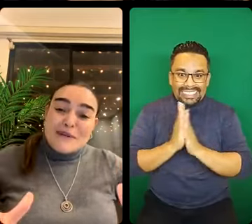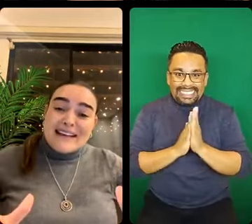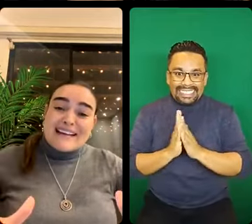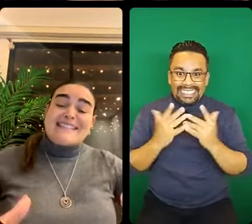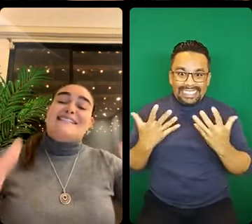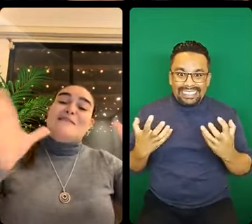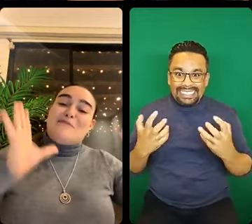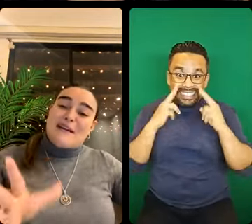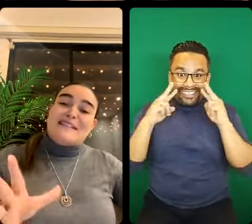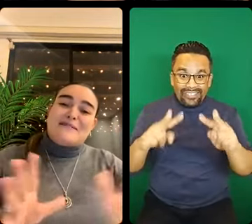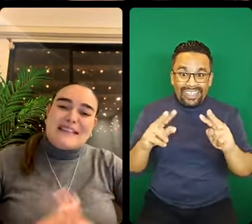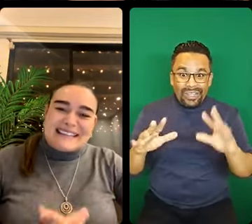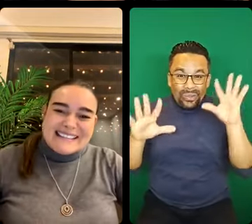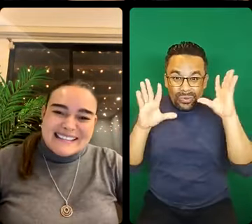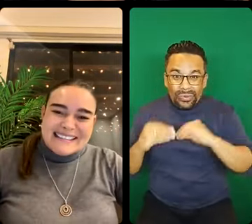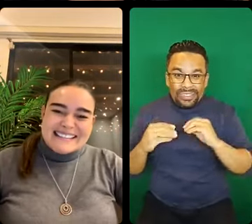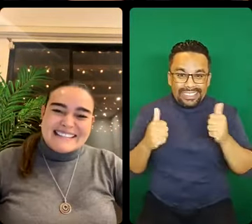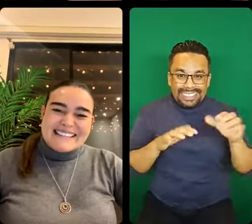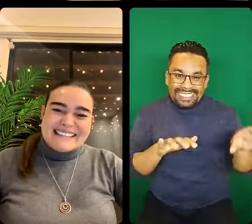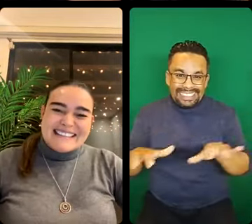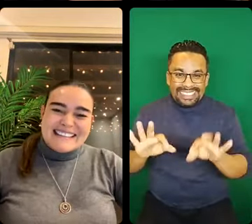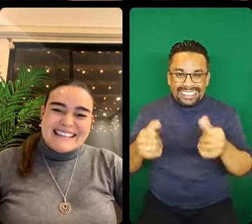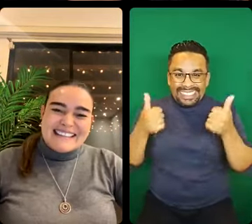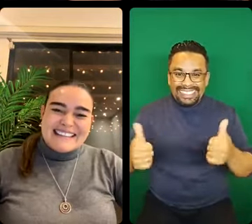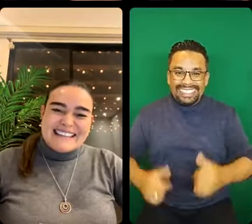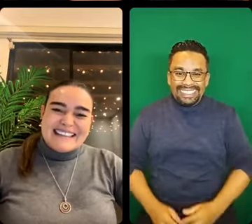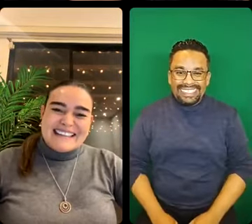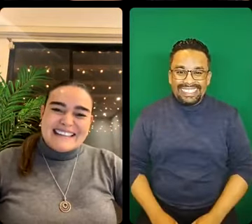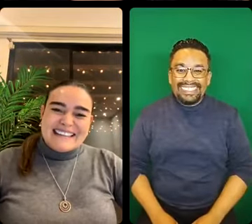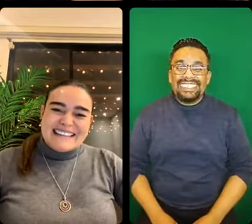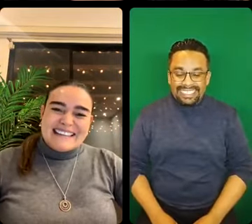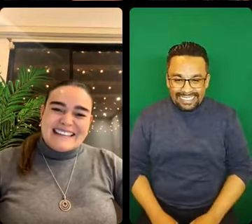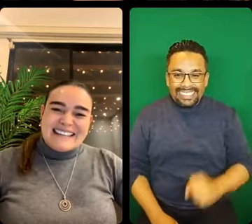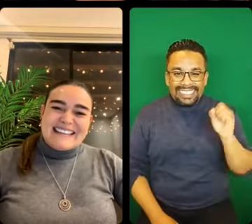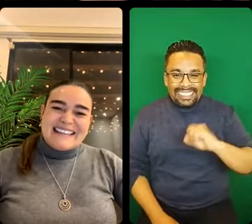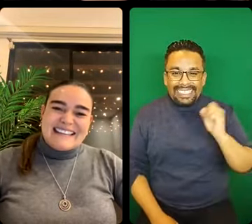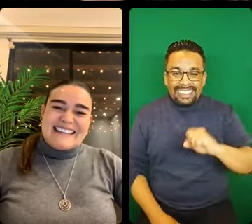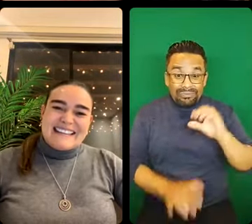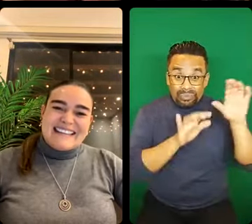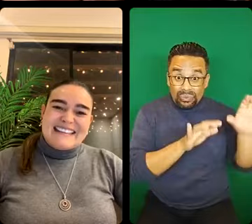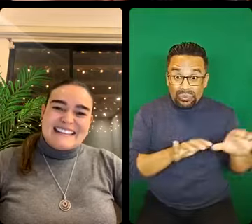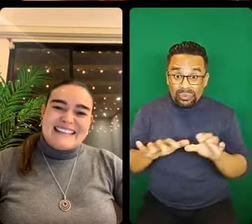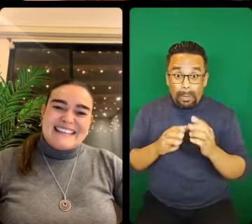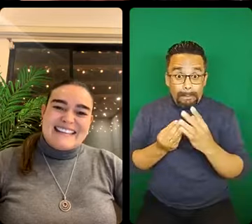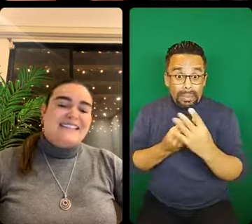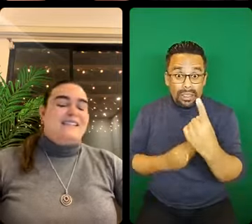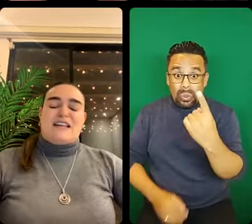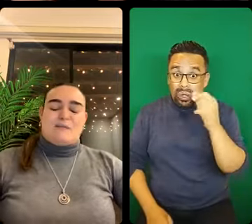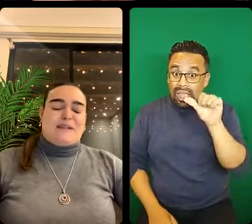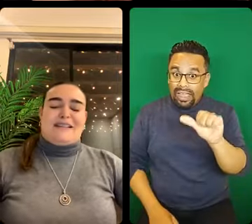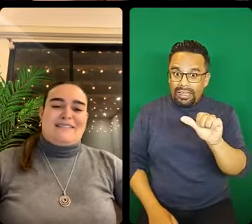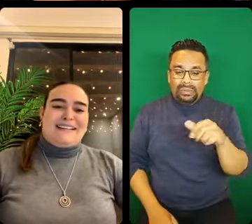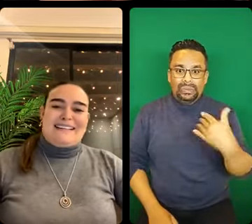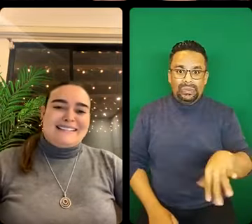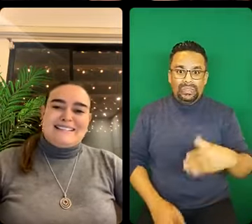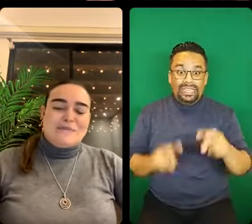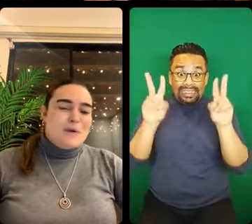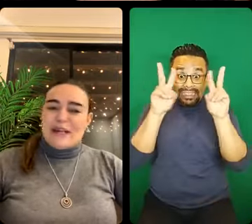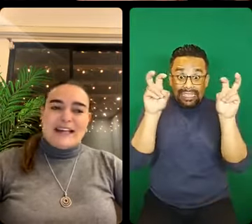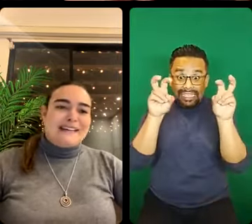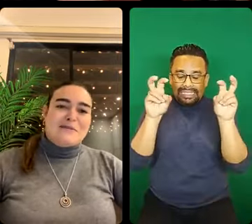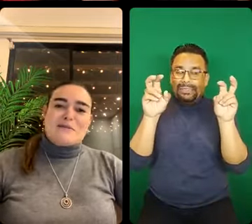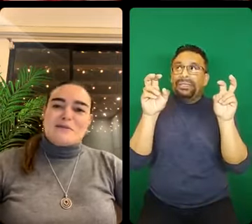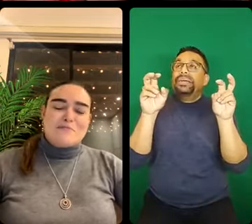historias únicas de mujeres únicas. Historias únicas de mujeres únicas, además los títulos están huepocha,